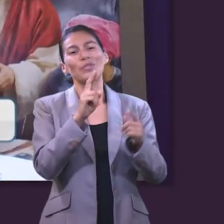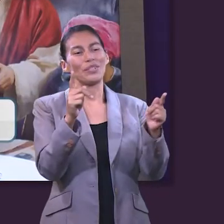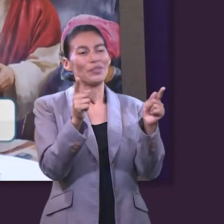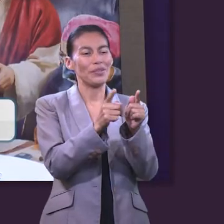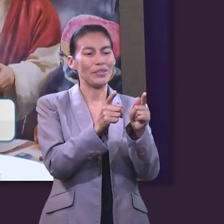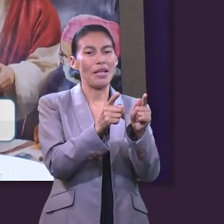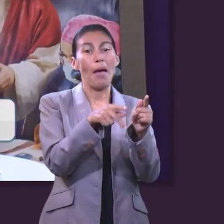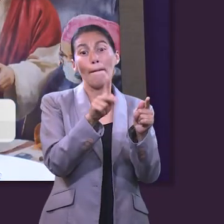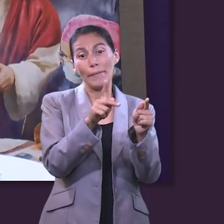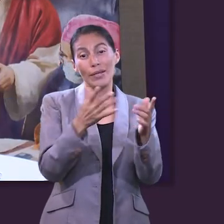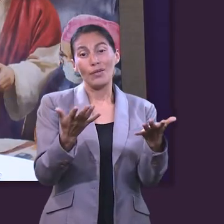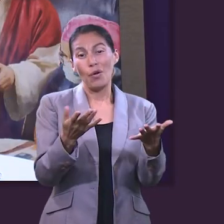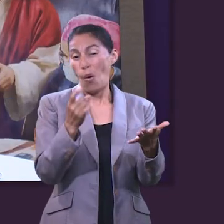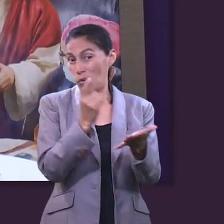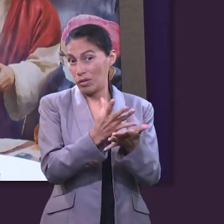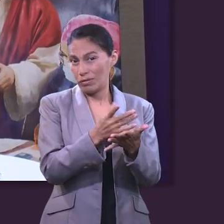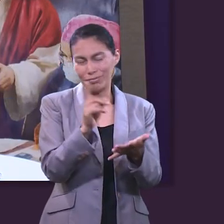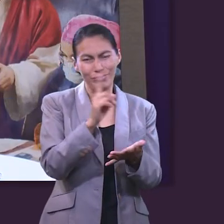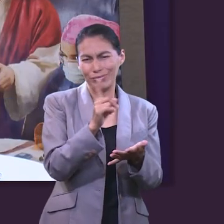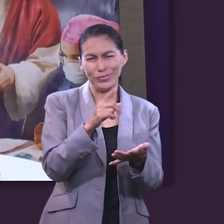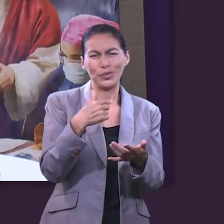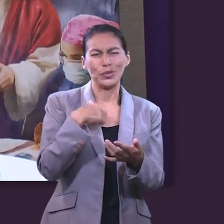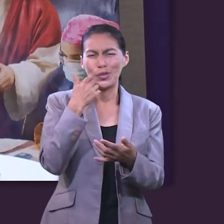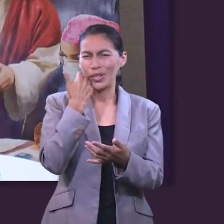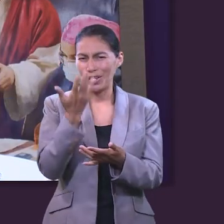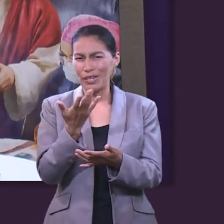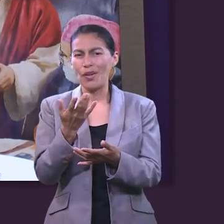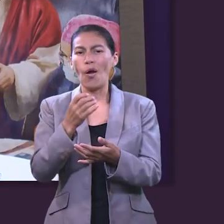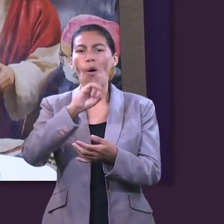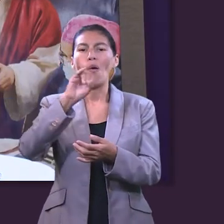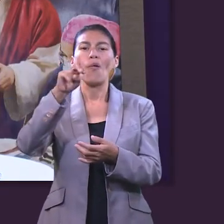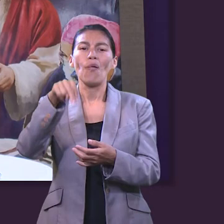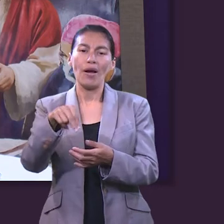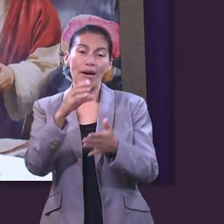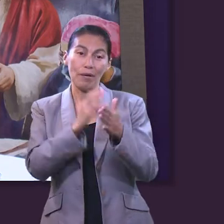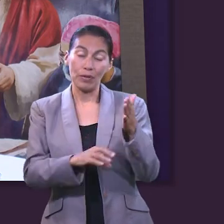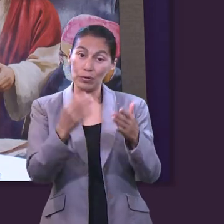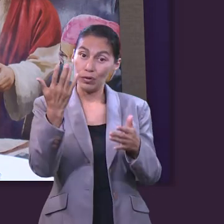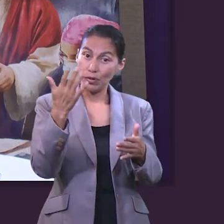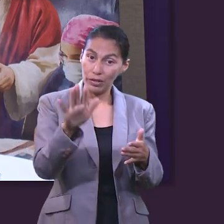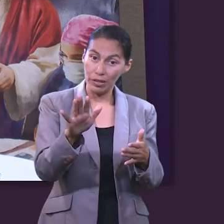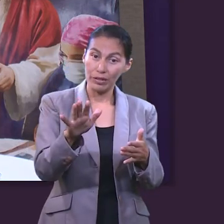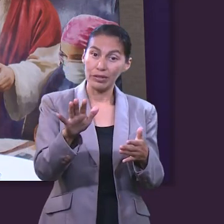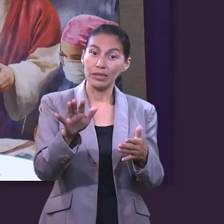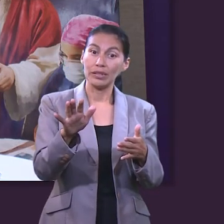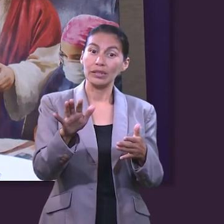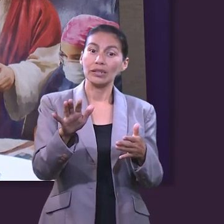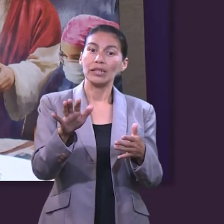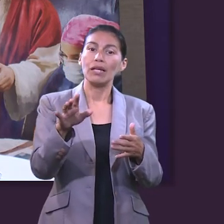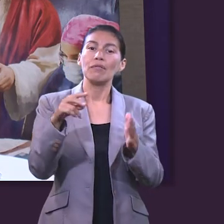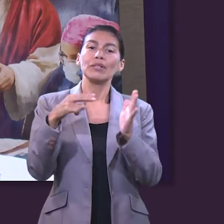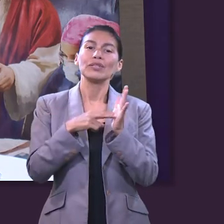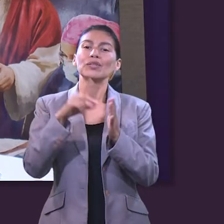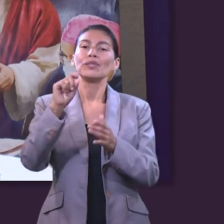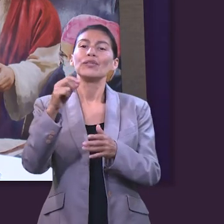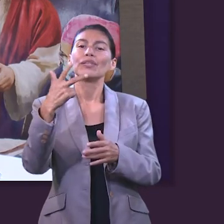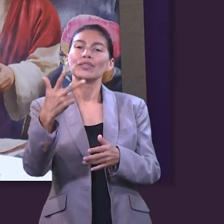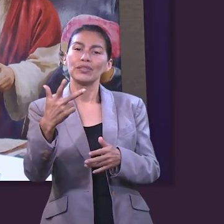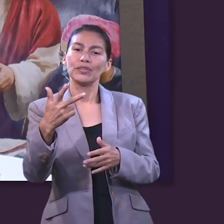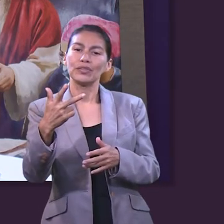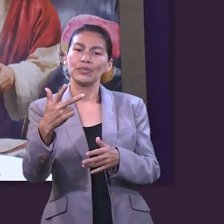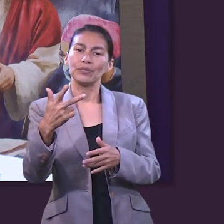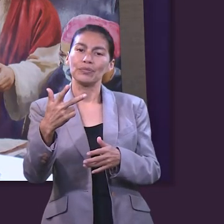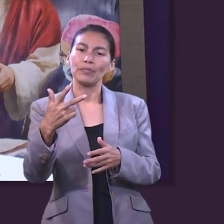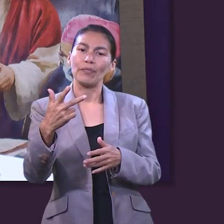eterna. Esa es la respuesta corta. Pero no quiero que anden con la respuesta corta con ustedes. Quiero que vayamos a Juan, el capítulo 10